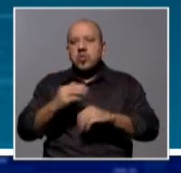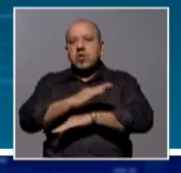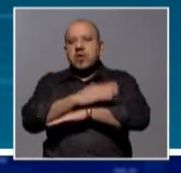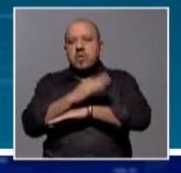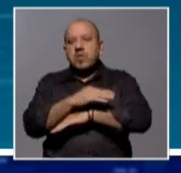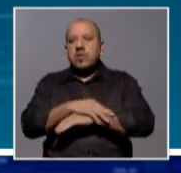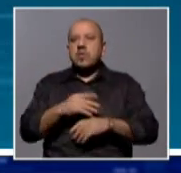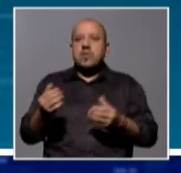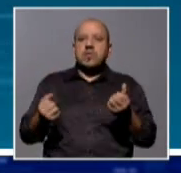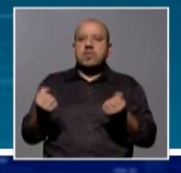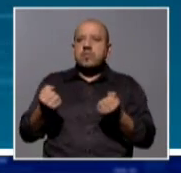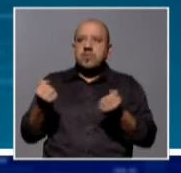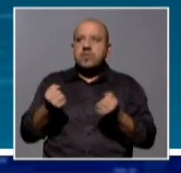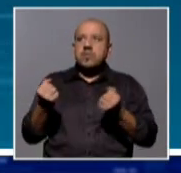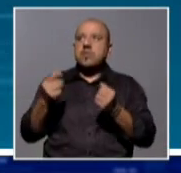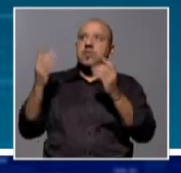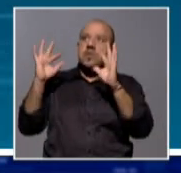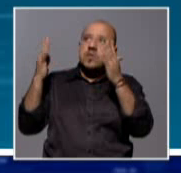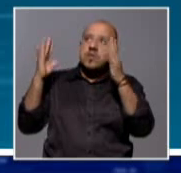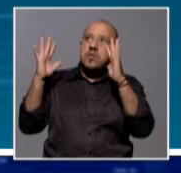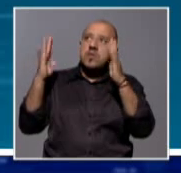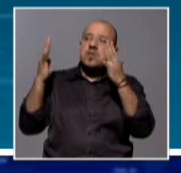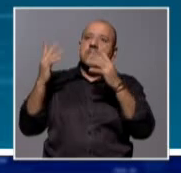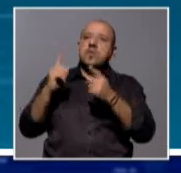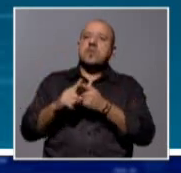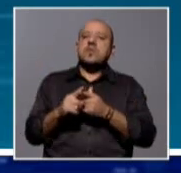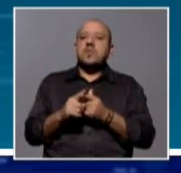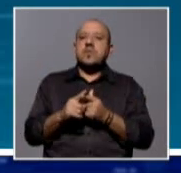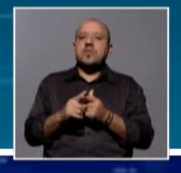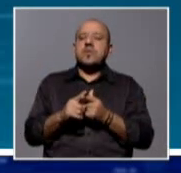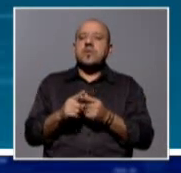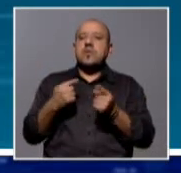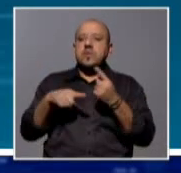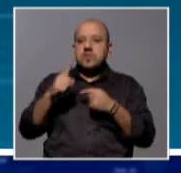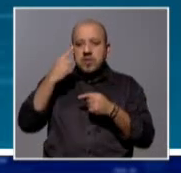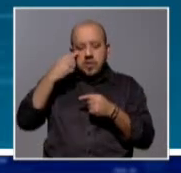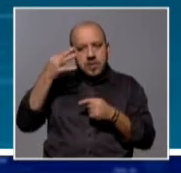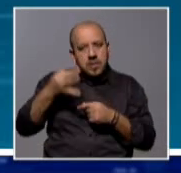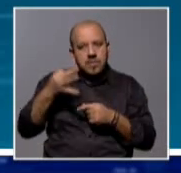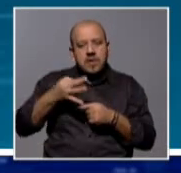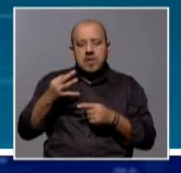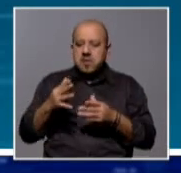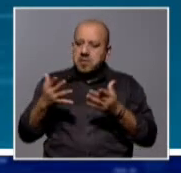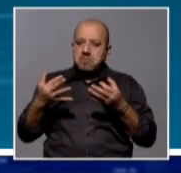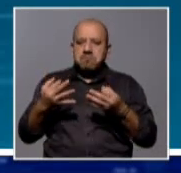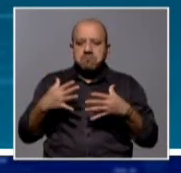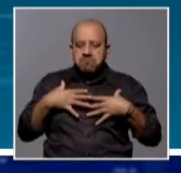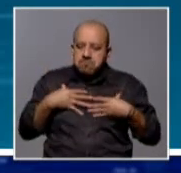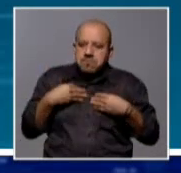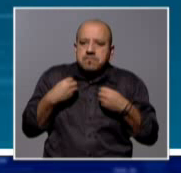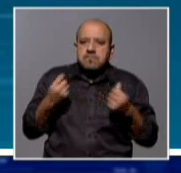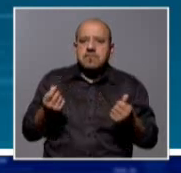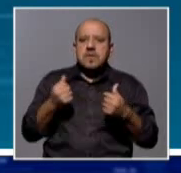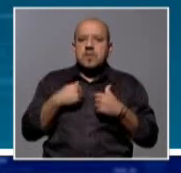todo el mundo paraba y aplaudía lo que estábamos haciendo. Que realmente fue muy conmovedor, porque me